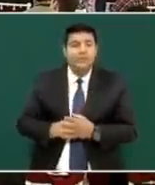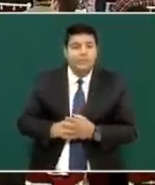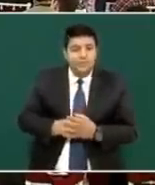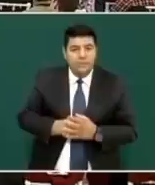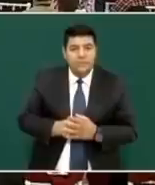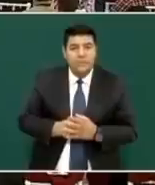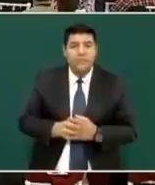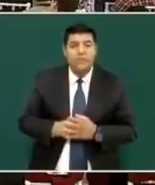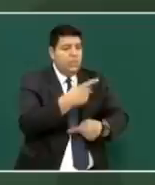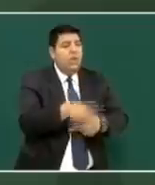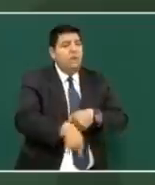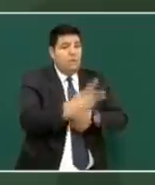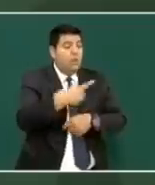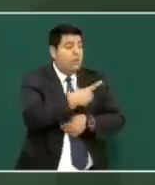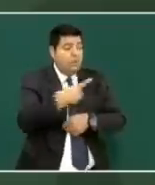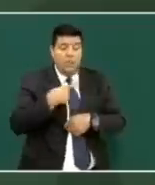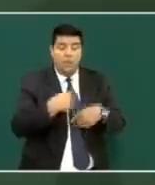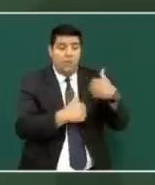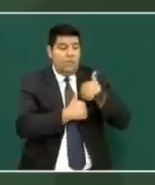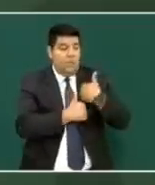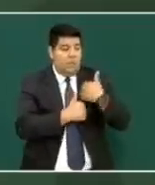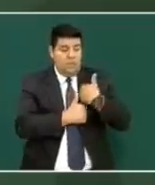debía ser un militar